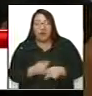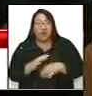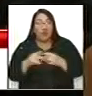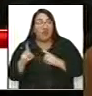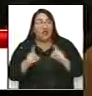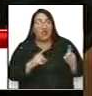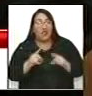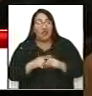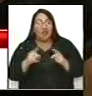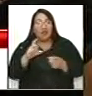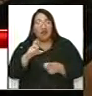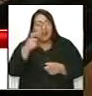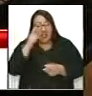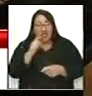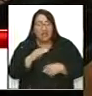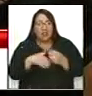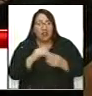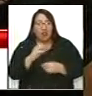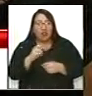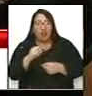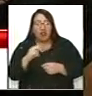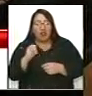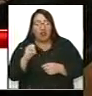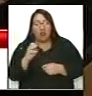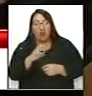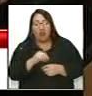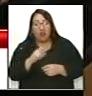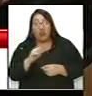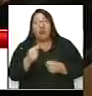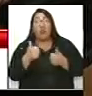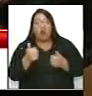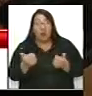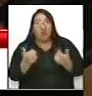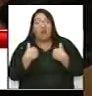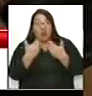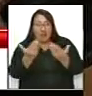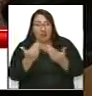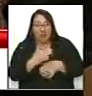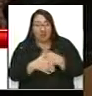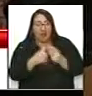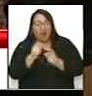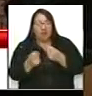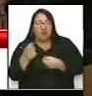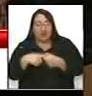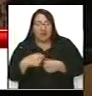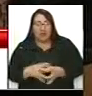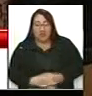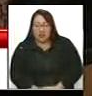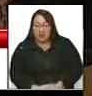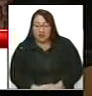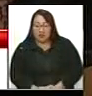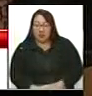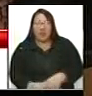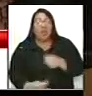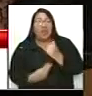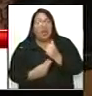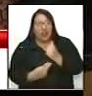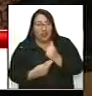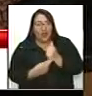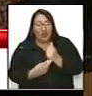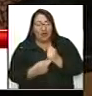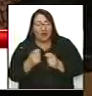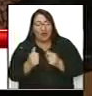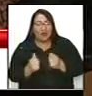de los vasos de leche de aquí del Cono Norte, es muy bueno tenerlas, y a todos los participantes, regidoras y